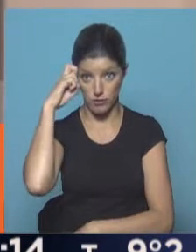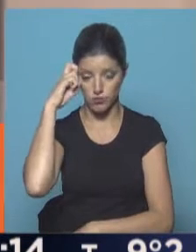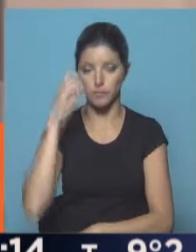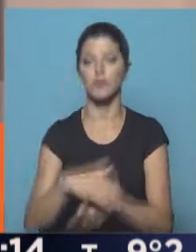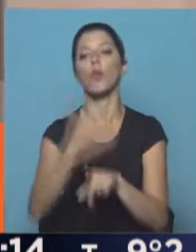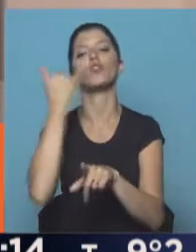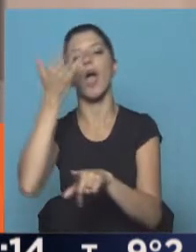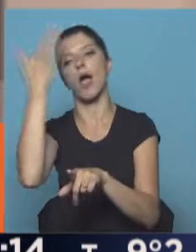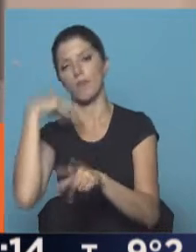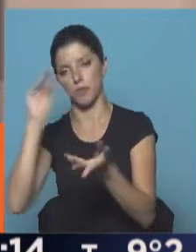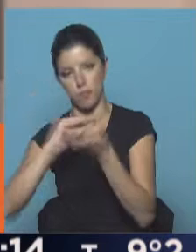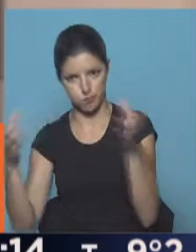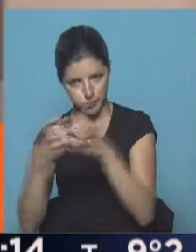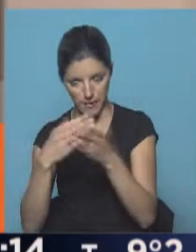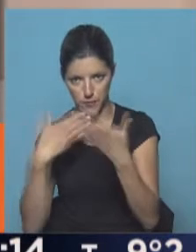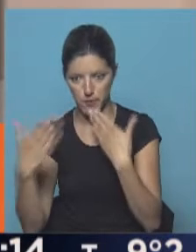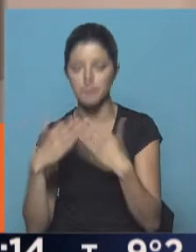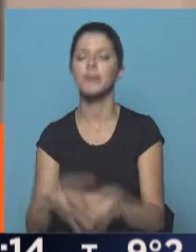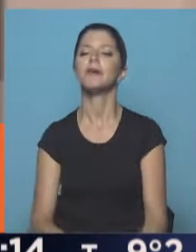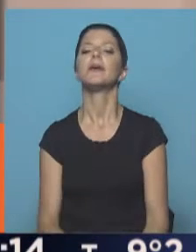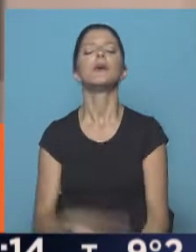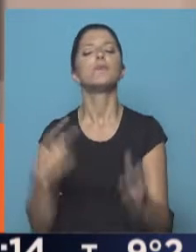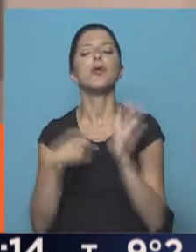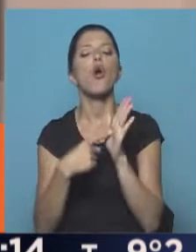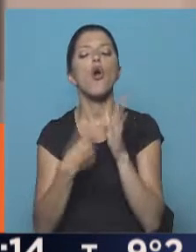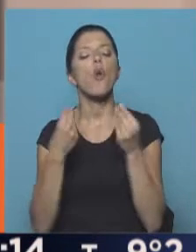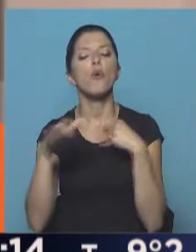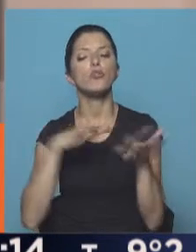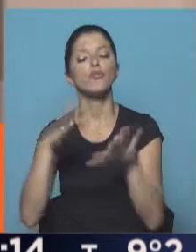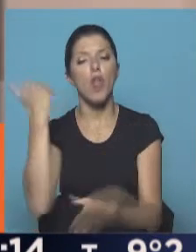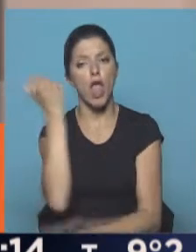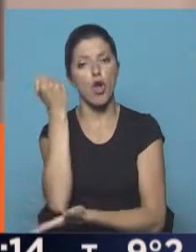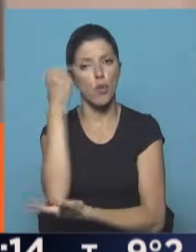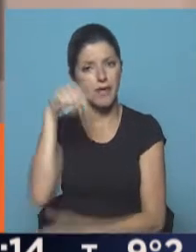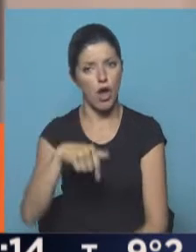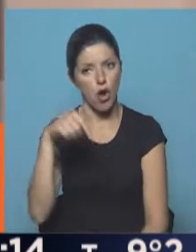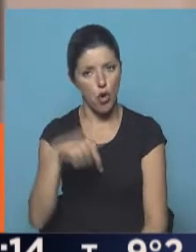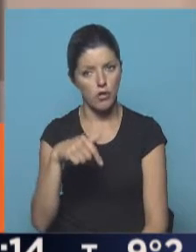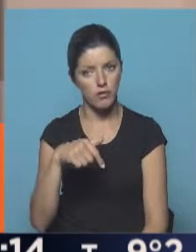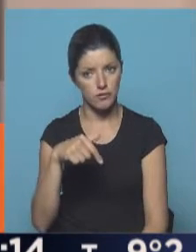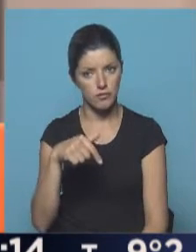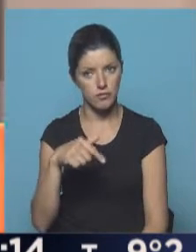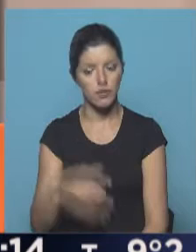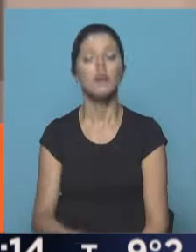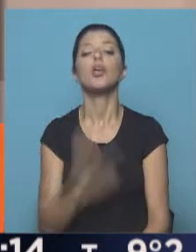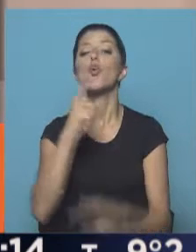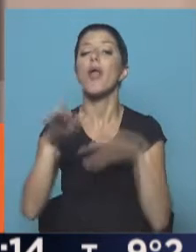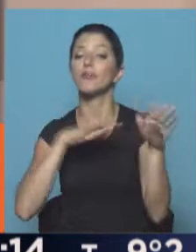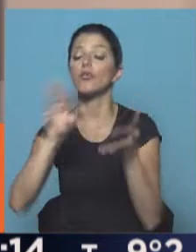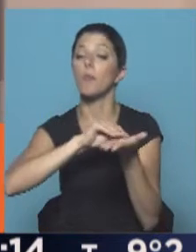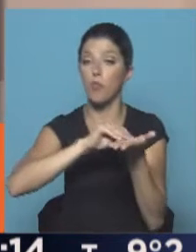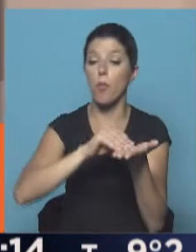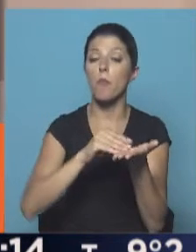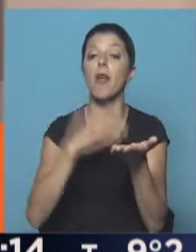en plenario de comisiones. Pero, a ver, ¿con qué situación económica nos encontramos y con qué situación económica se encuentran los legisladores para discutir